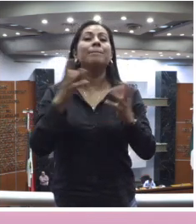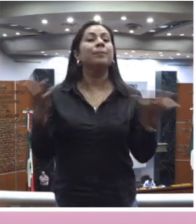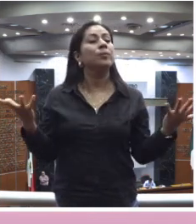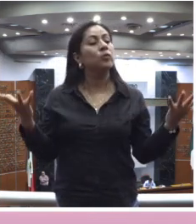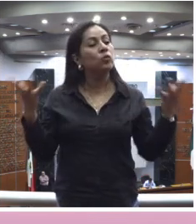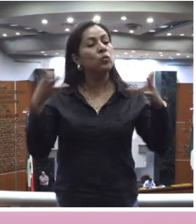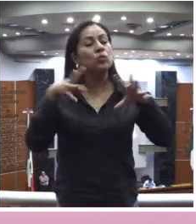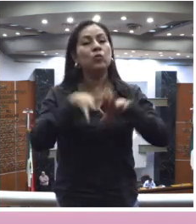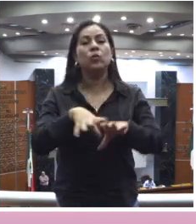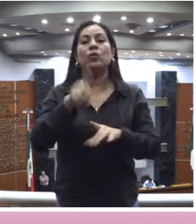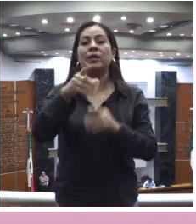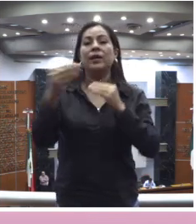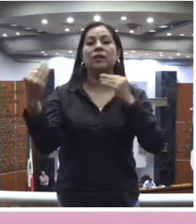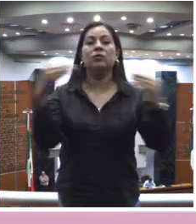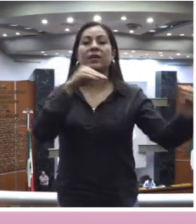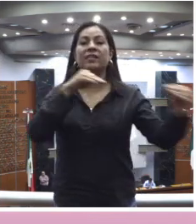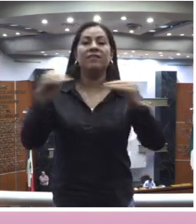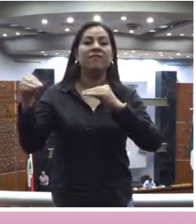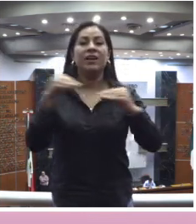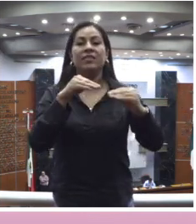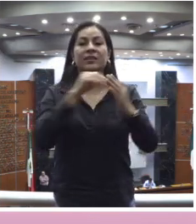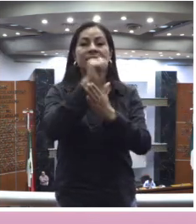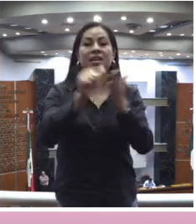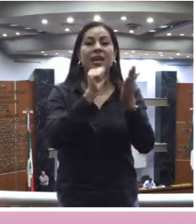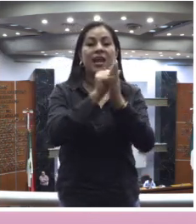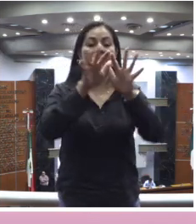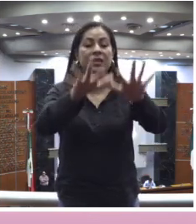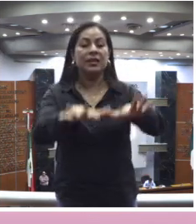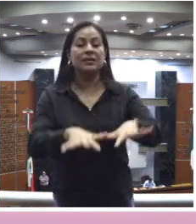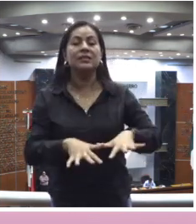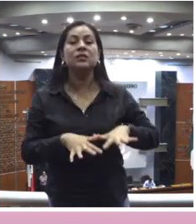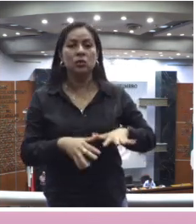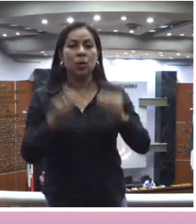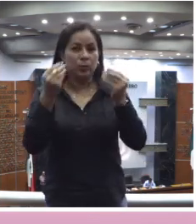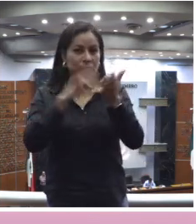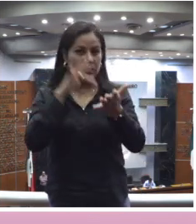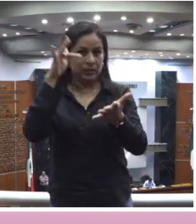íntegra en el diario de los debates y en el acta de la sesión. Muchas gracias, presidente.